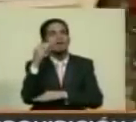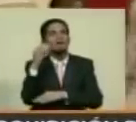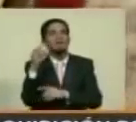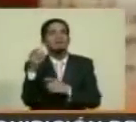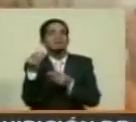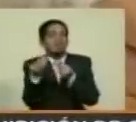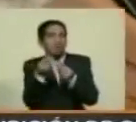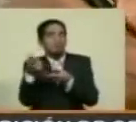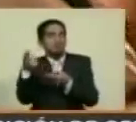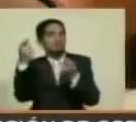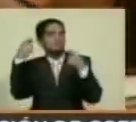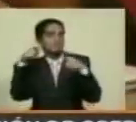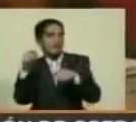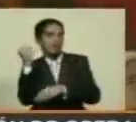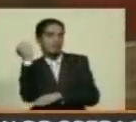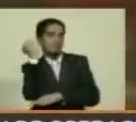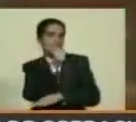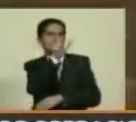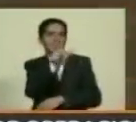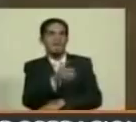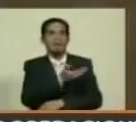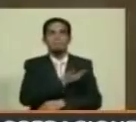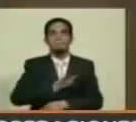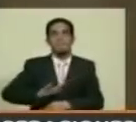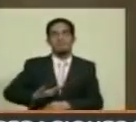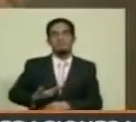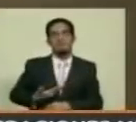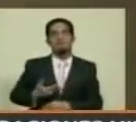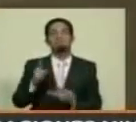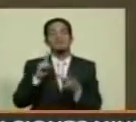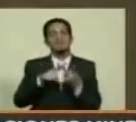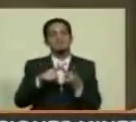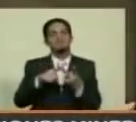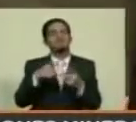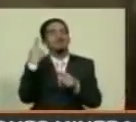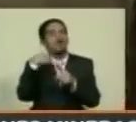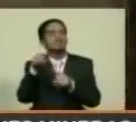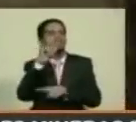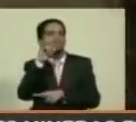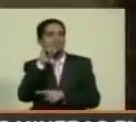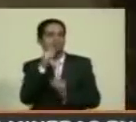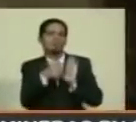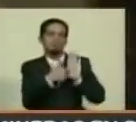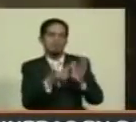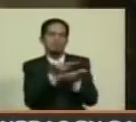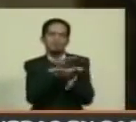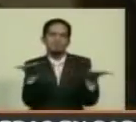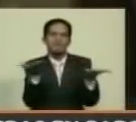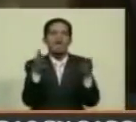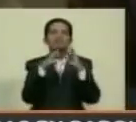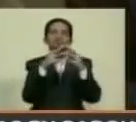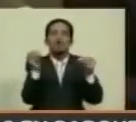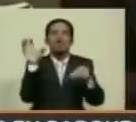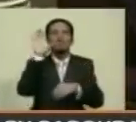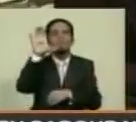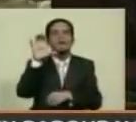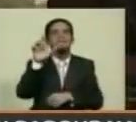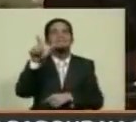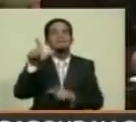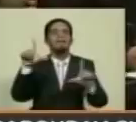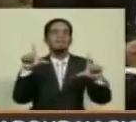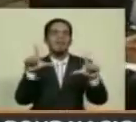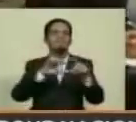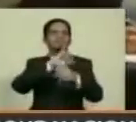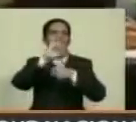de frustración. Y otro elemento que vamos a mostrar hoy a todo el país y a los medios de comunicación